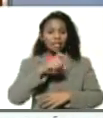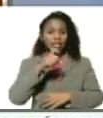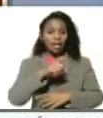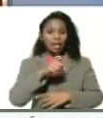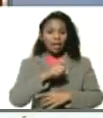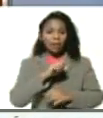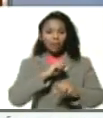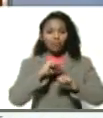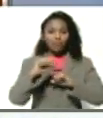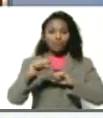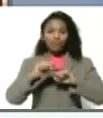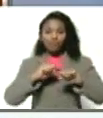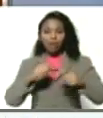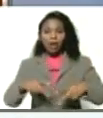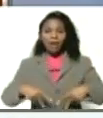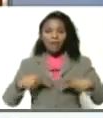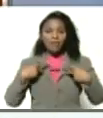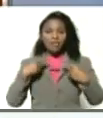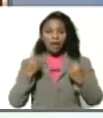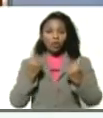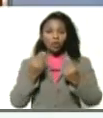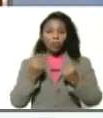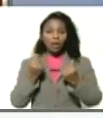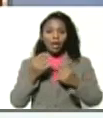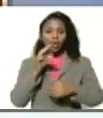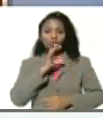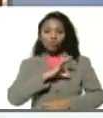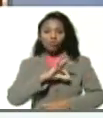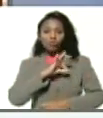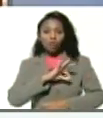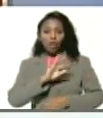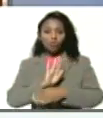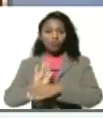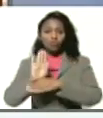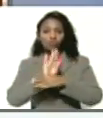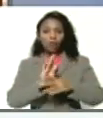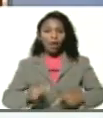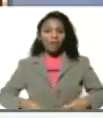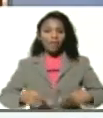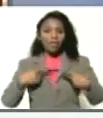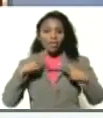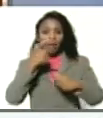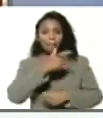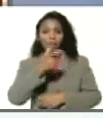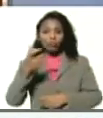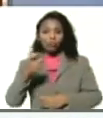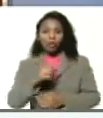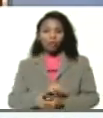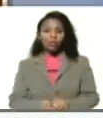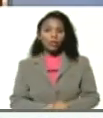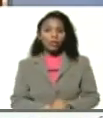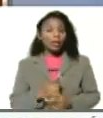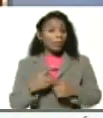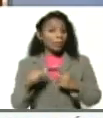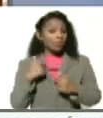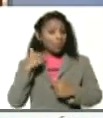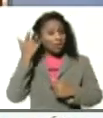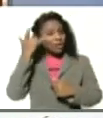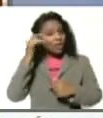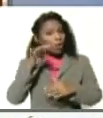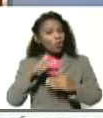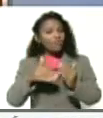la vida económica del país la vida social protegiendo la vida de la gente pero creo que después